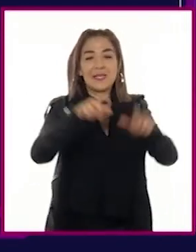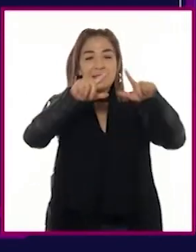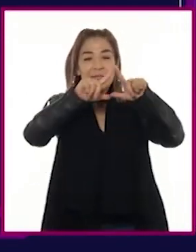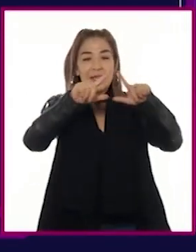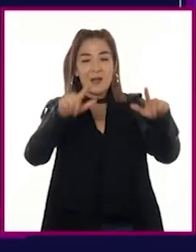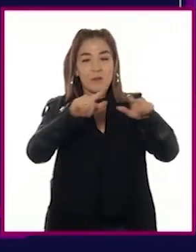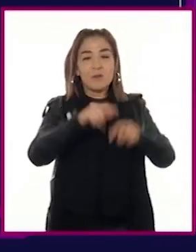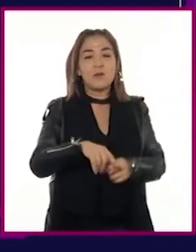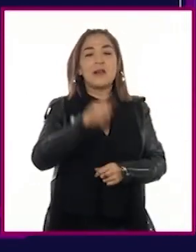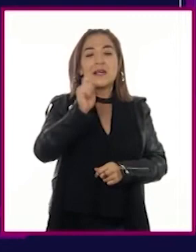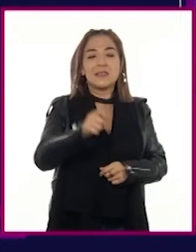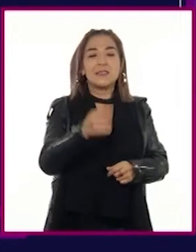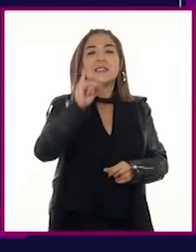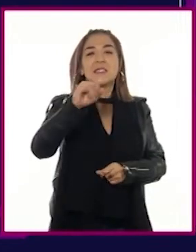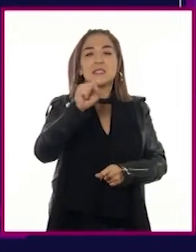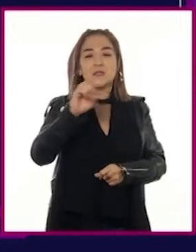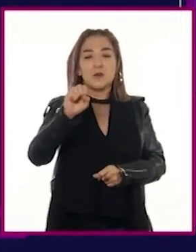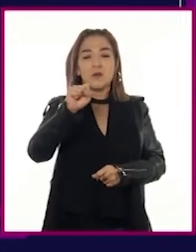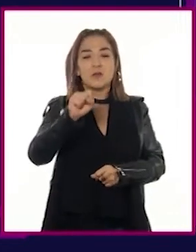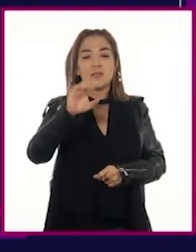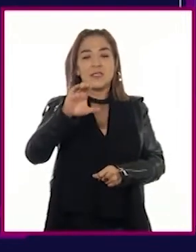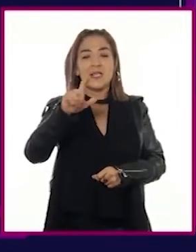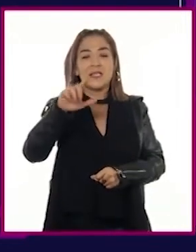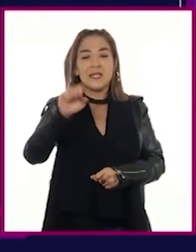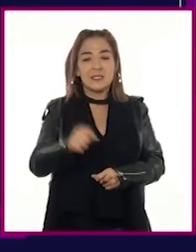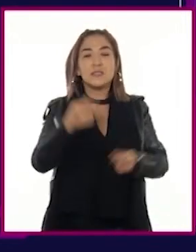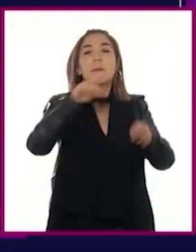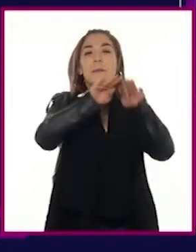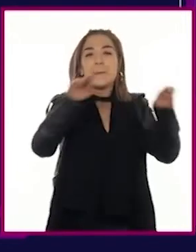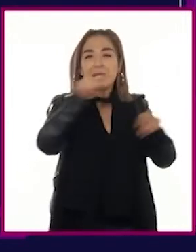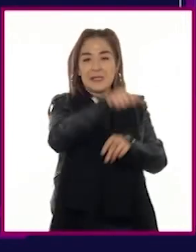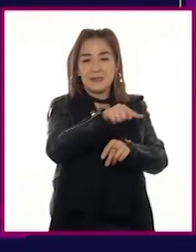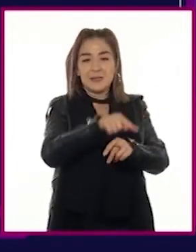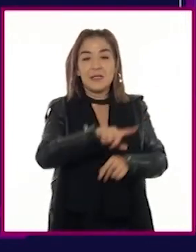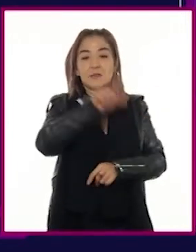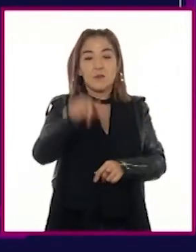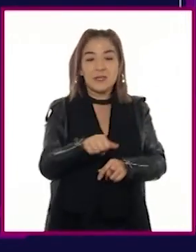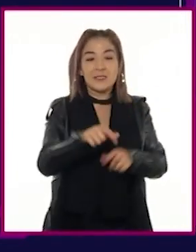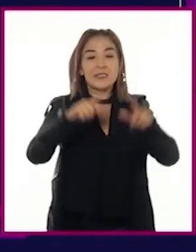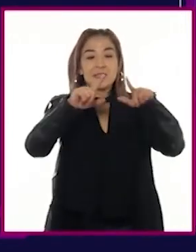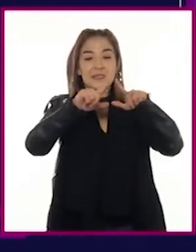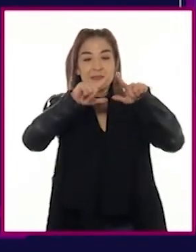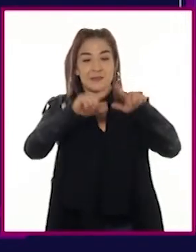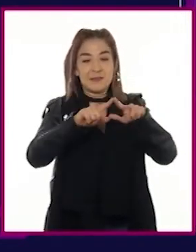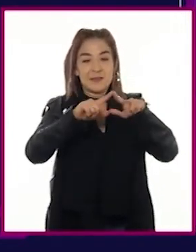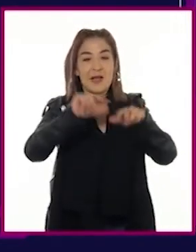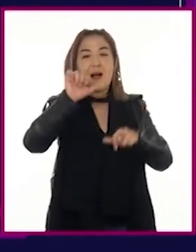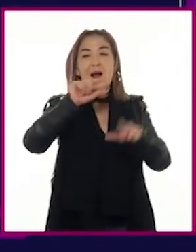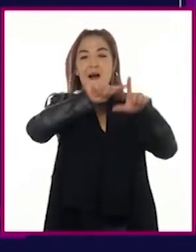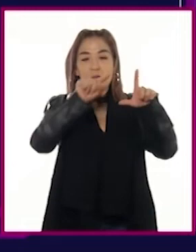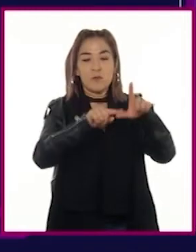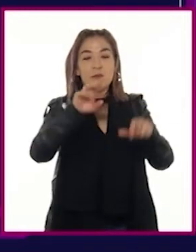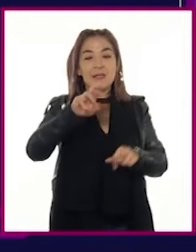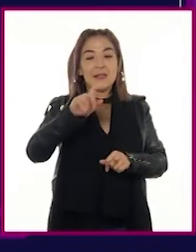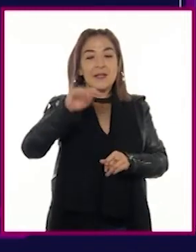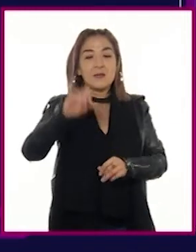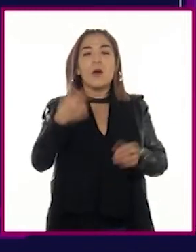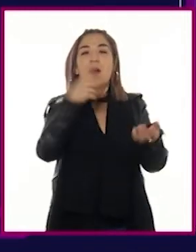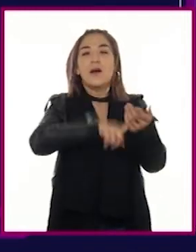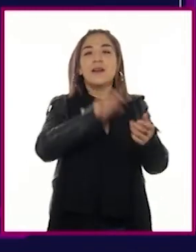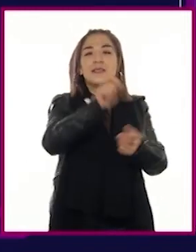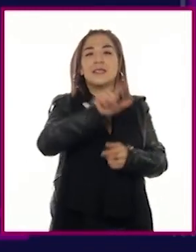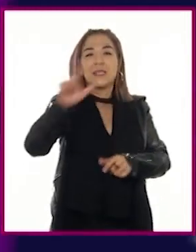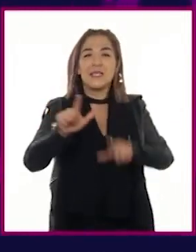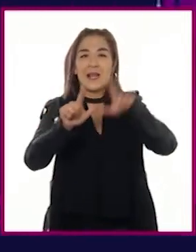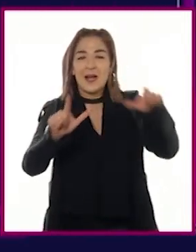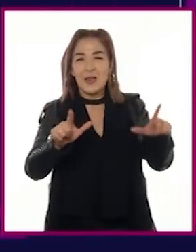isósceles por la medida de sus lados y es un triángulo rectángulo por la marca de ángulo recto que aparece entre dos de sus lados.